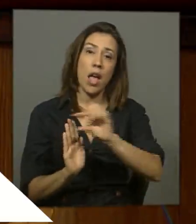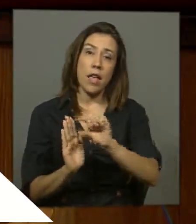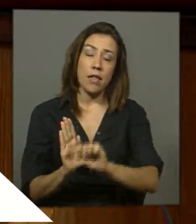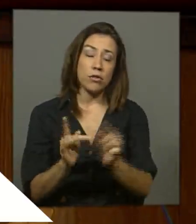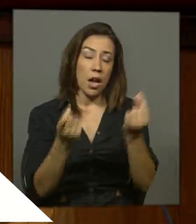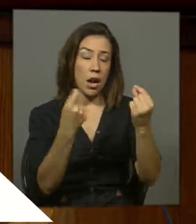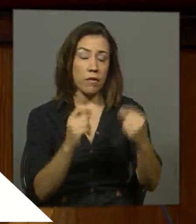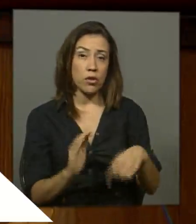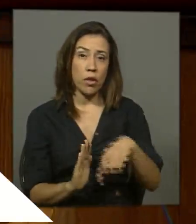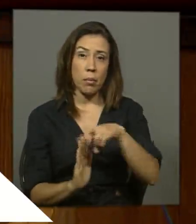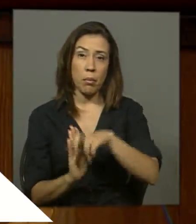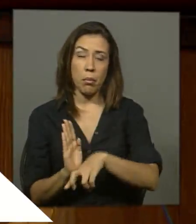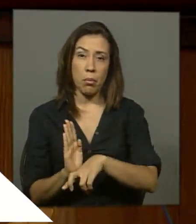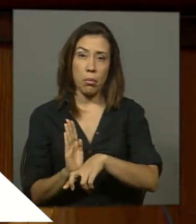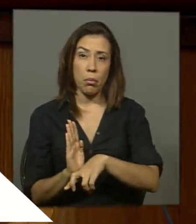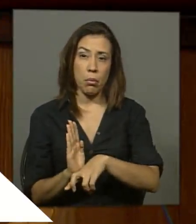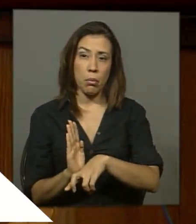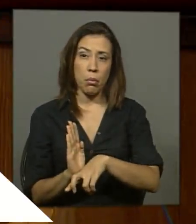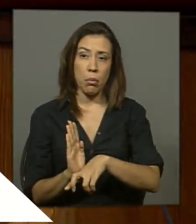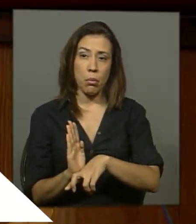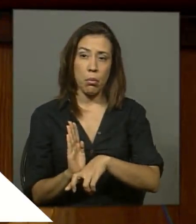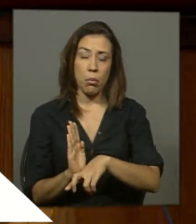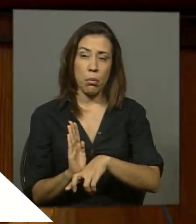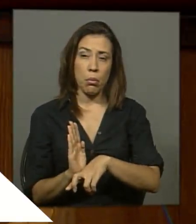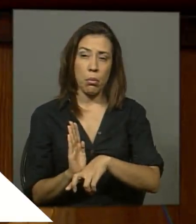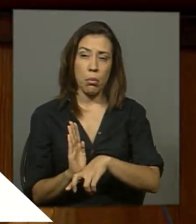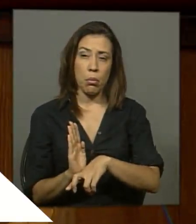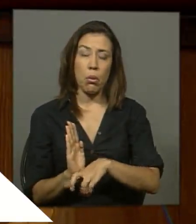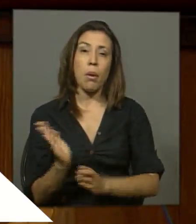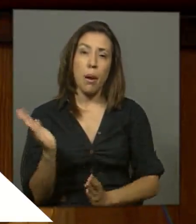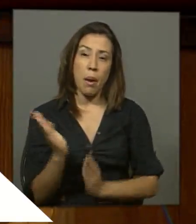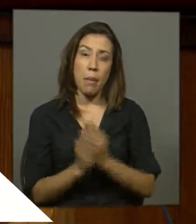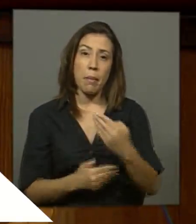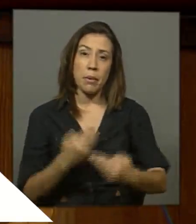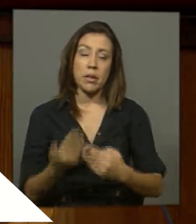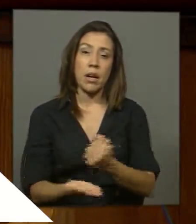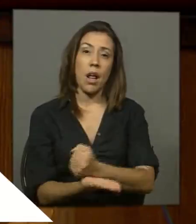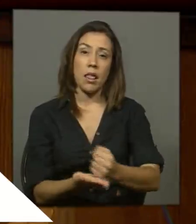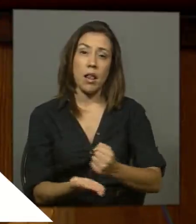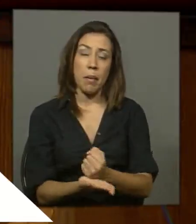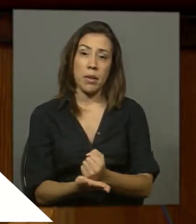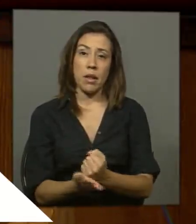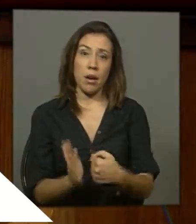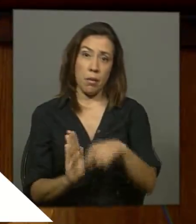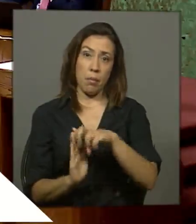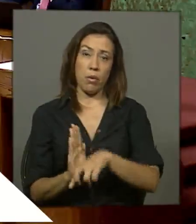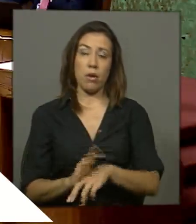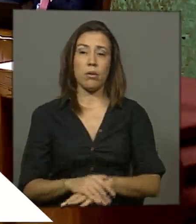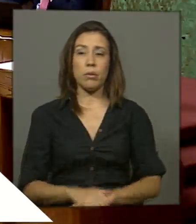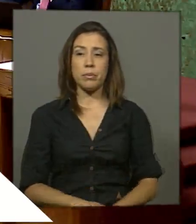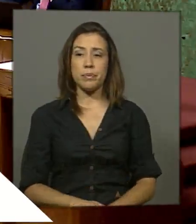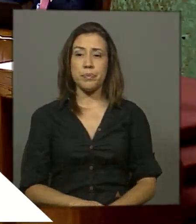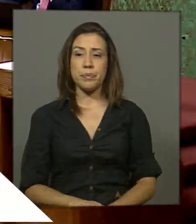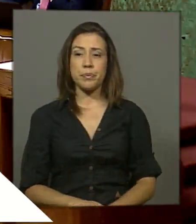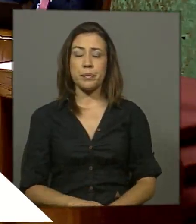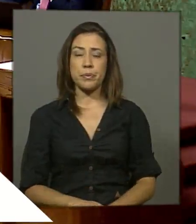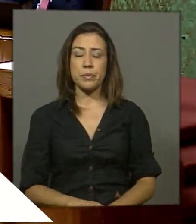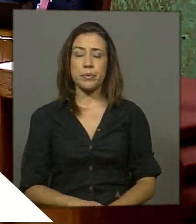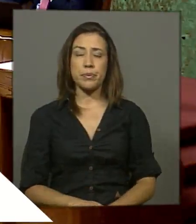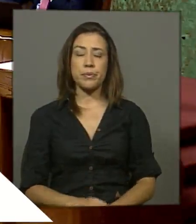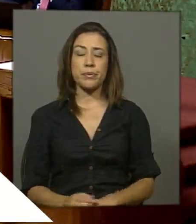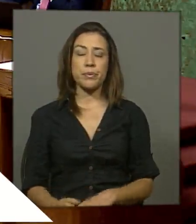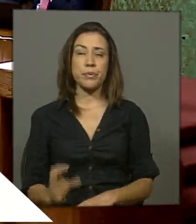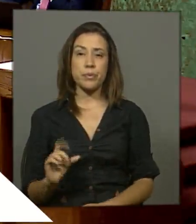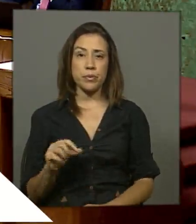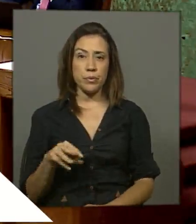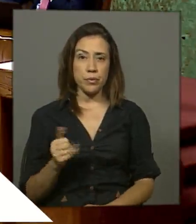revisión del proyecto eh dar dar curso a la tramitación del mismo diputado seor